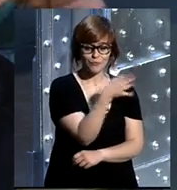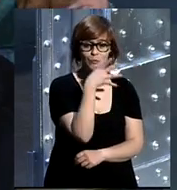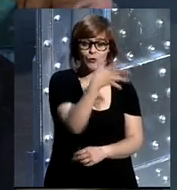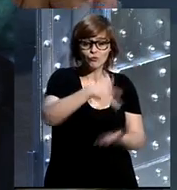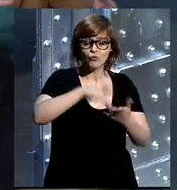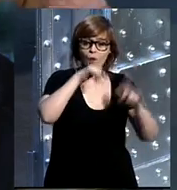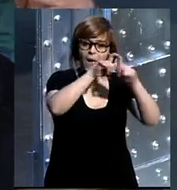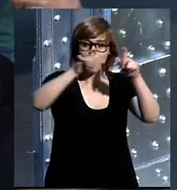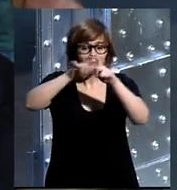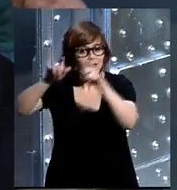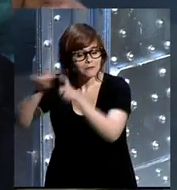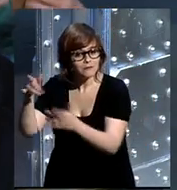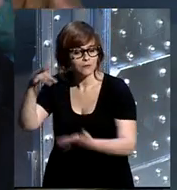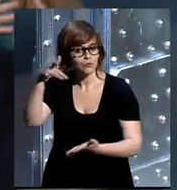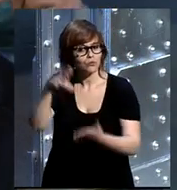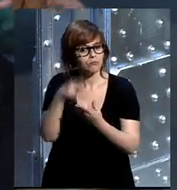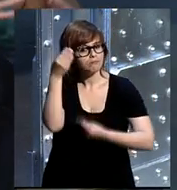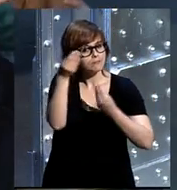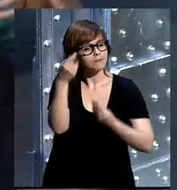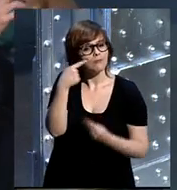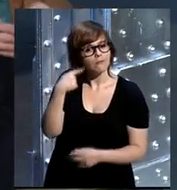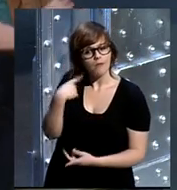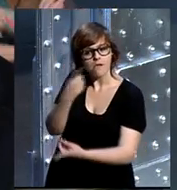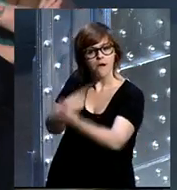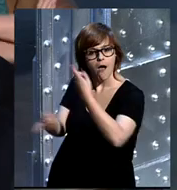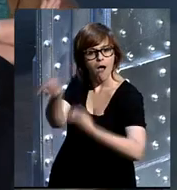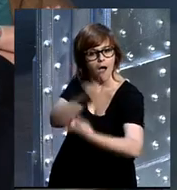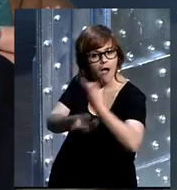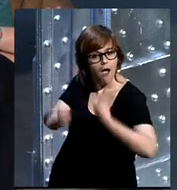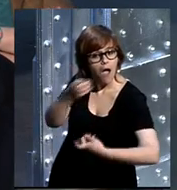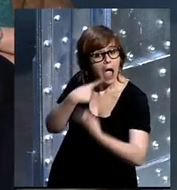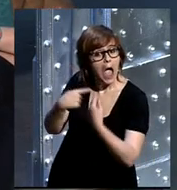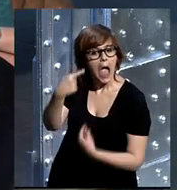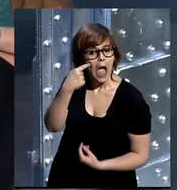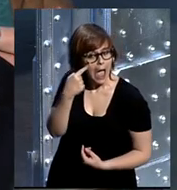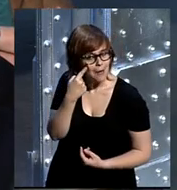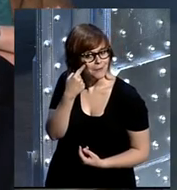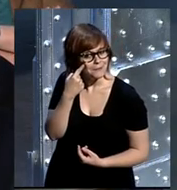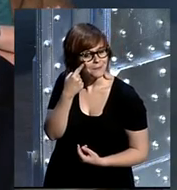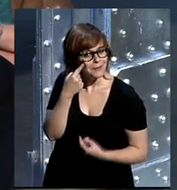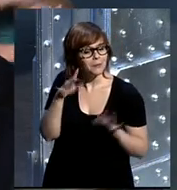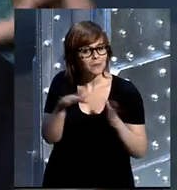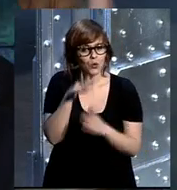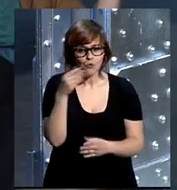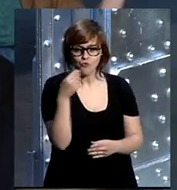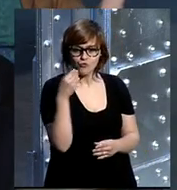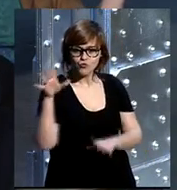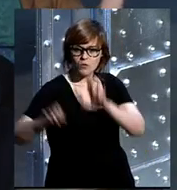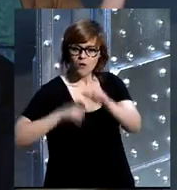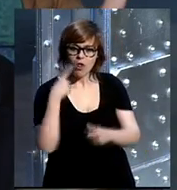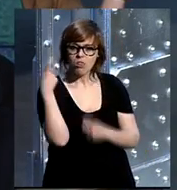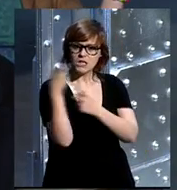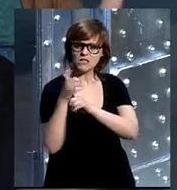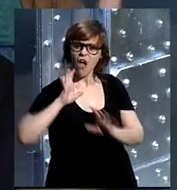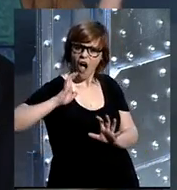las empresas se ocupan de saber qué quieren los consumidores, etc. Pero creo que los consumidores tienen que ser mucho más agresivos,